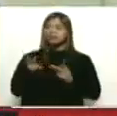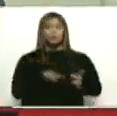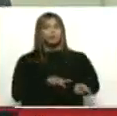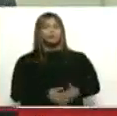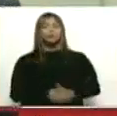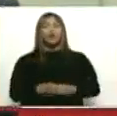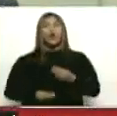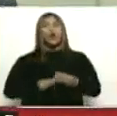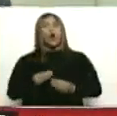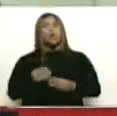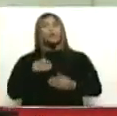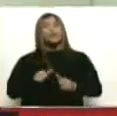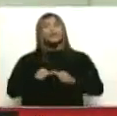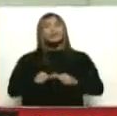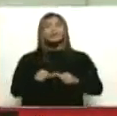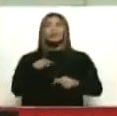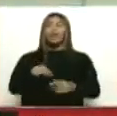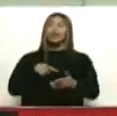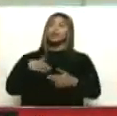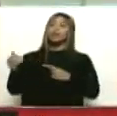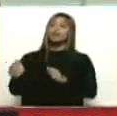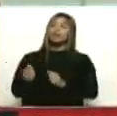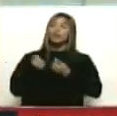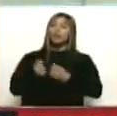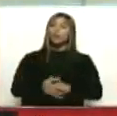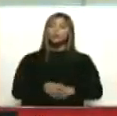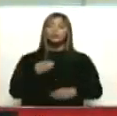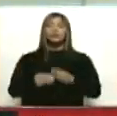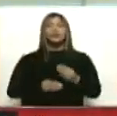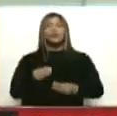sigue afectando este decreto, ¿no? ¿Cómo se